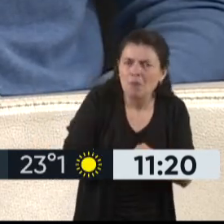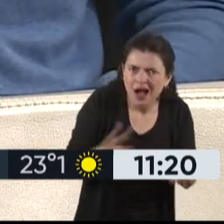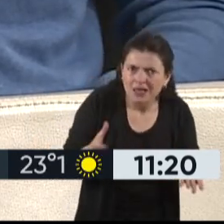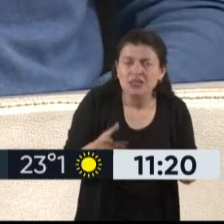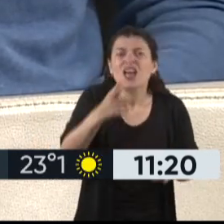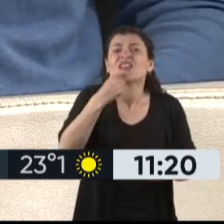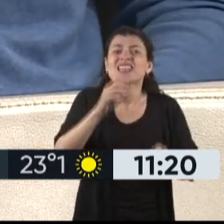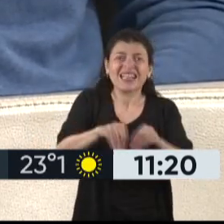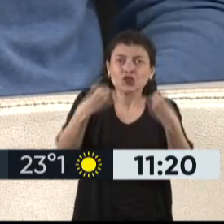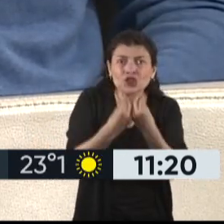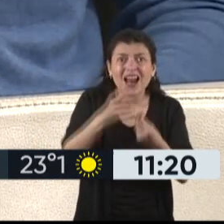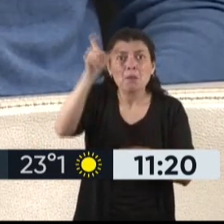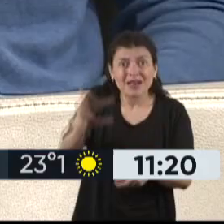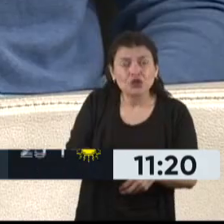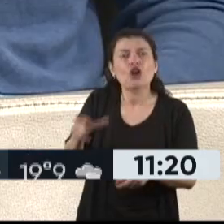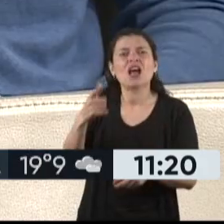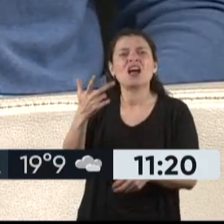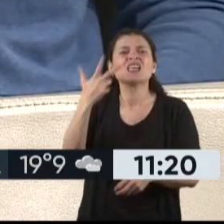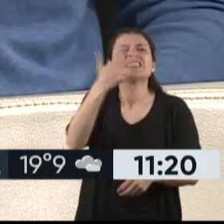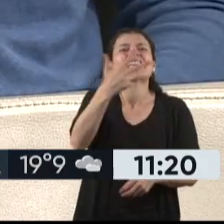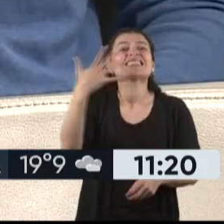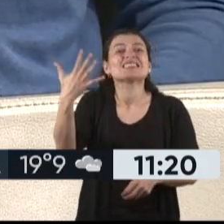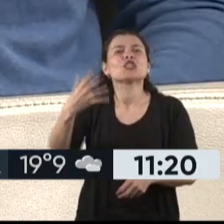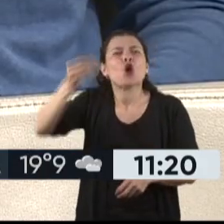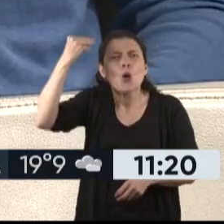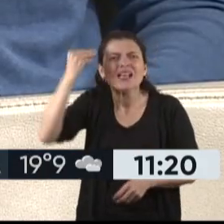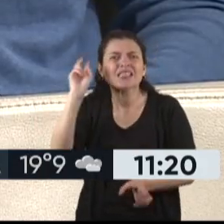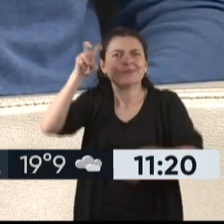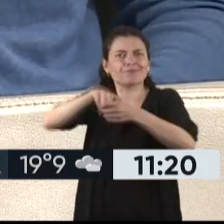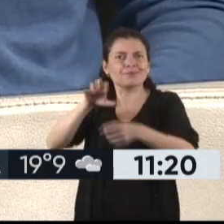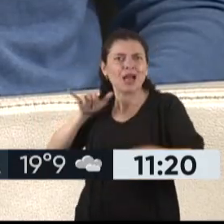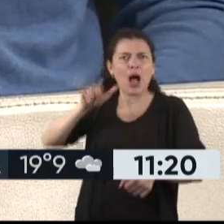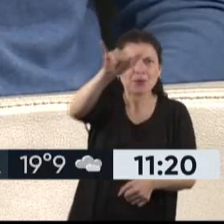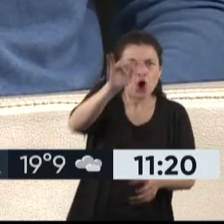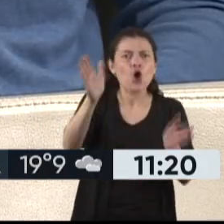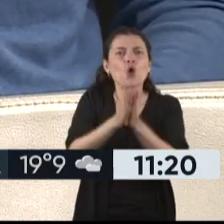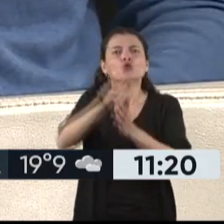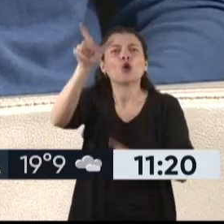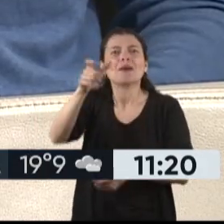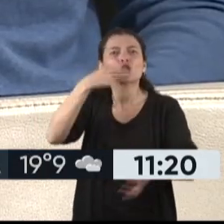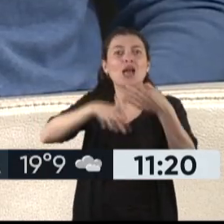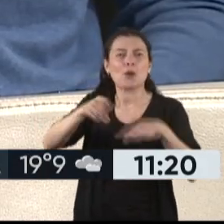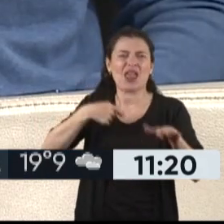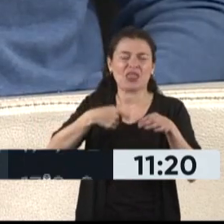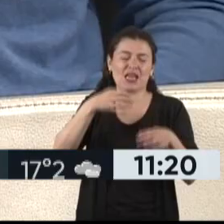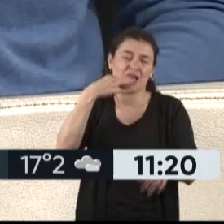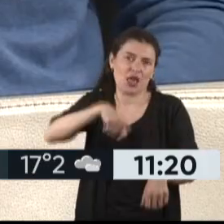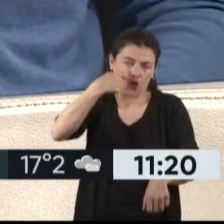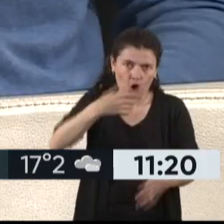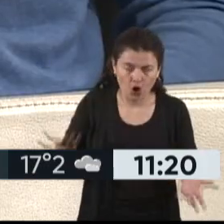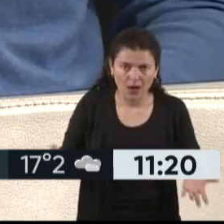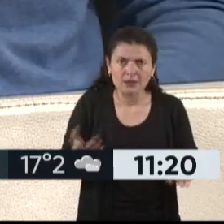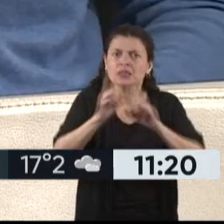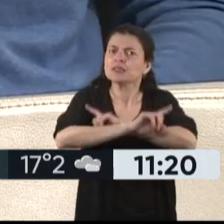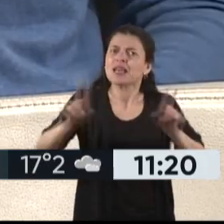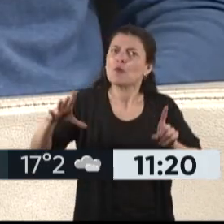Fred Machado, el presunto narco, según comprobó la justicia argentina. Tampoco explicó por qué le pagaron a través de una de las empresas de aviones de